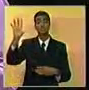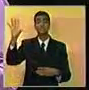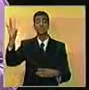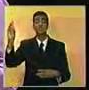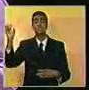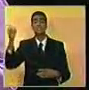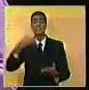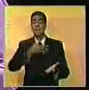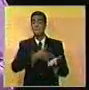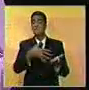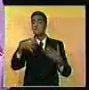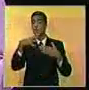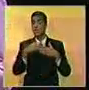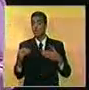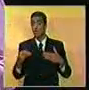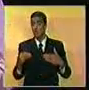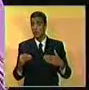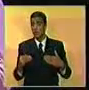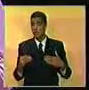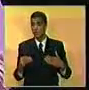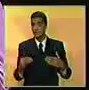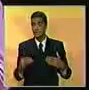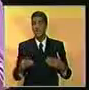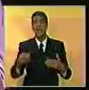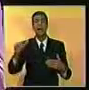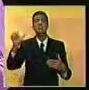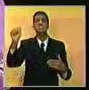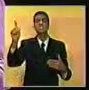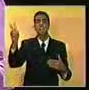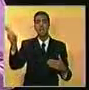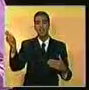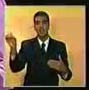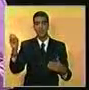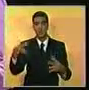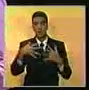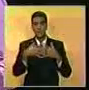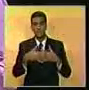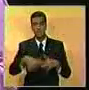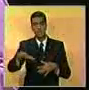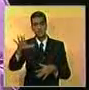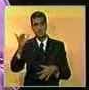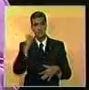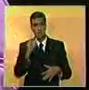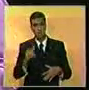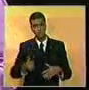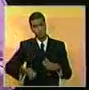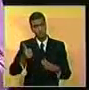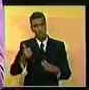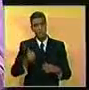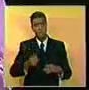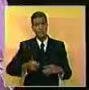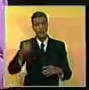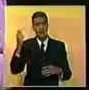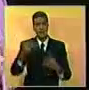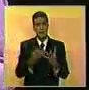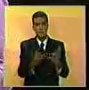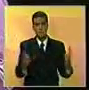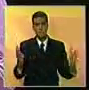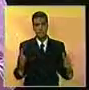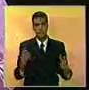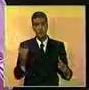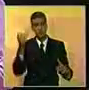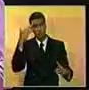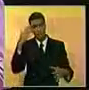270 millones de dólares a la empresa Shell. Hay otras 5 denuncias que son investigadas en el Parlamento, entre ellas